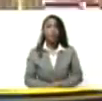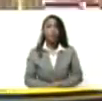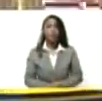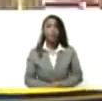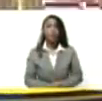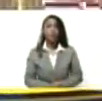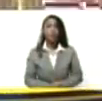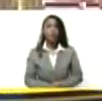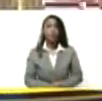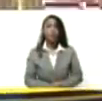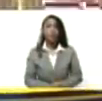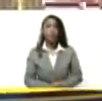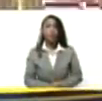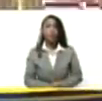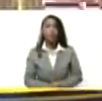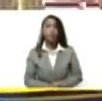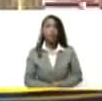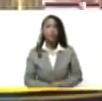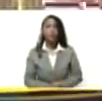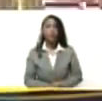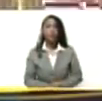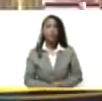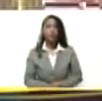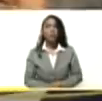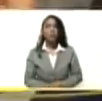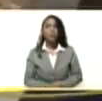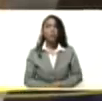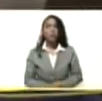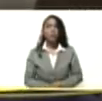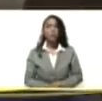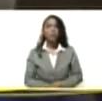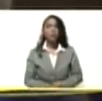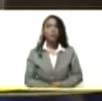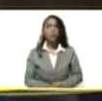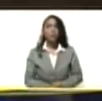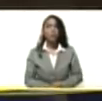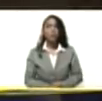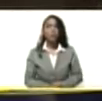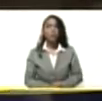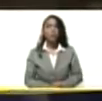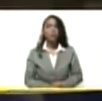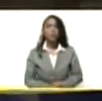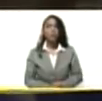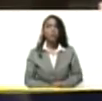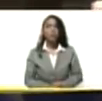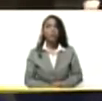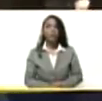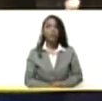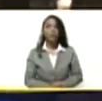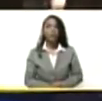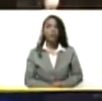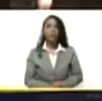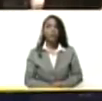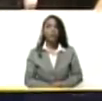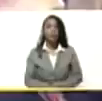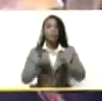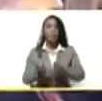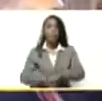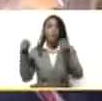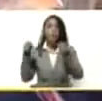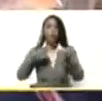de enero venezuela logró un récord en la disminución de los